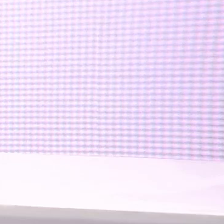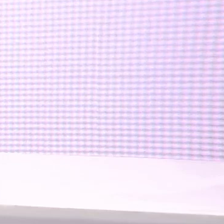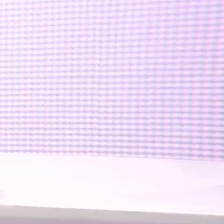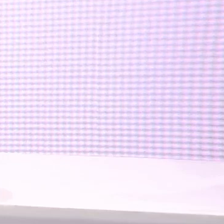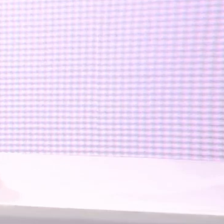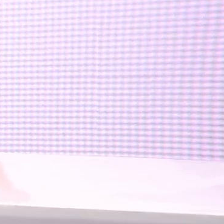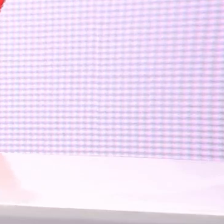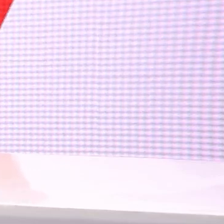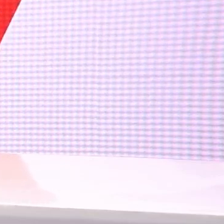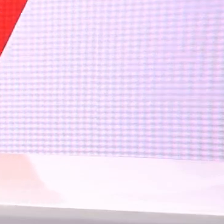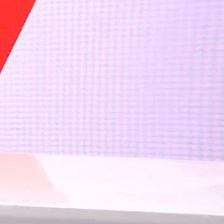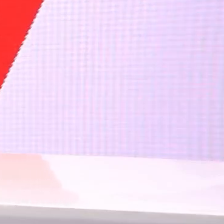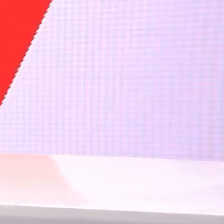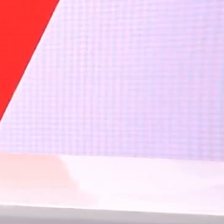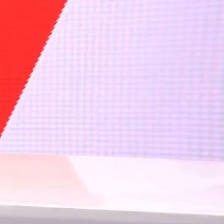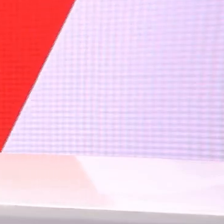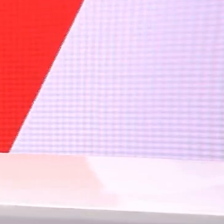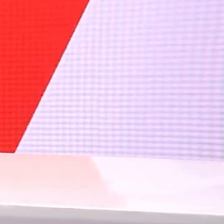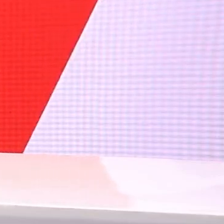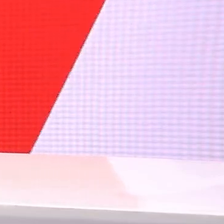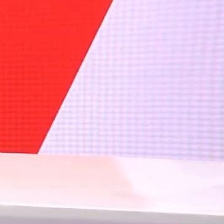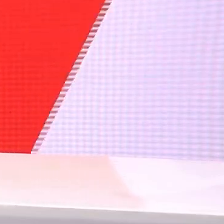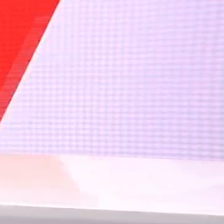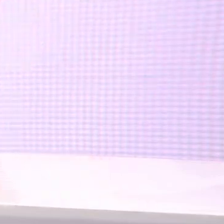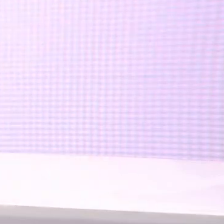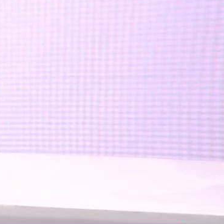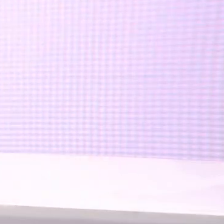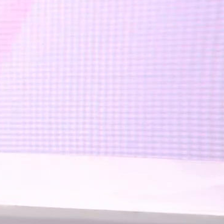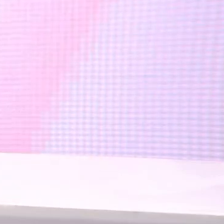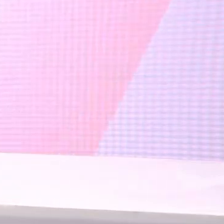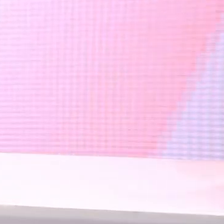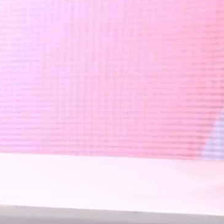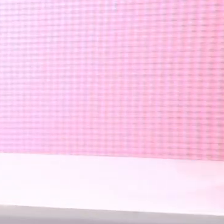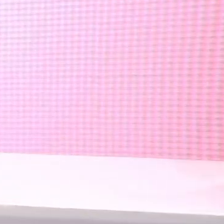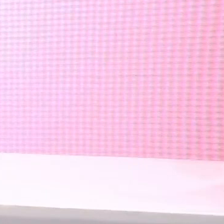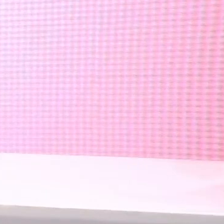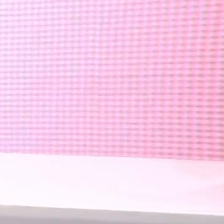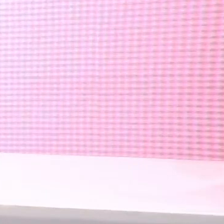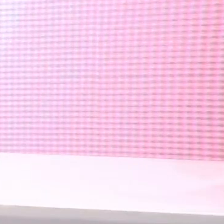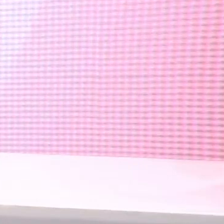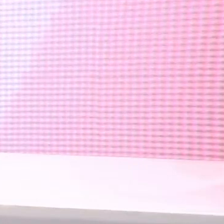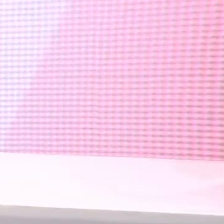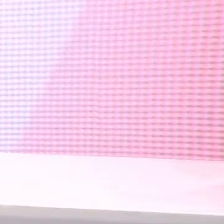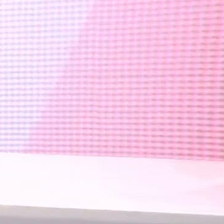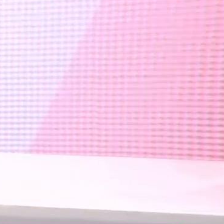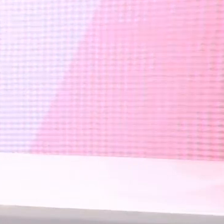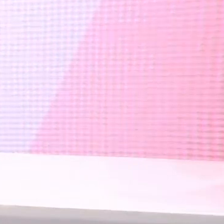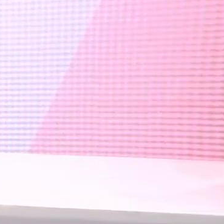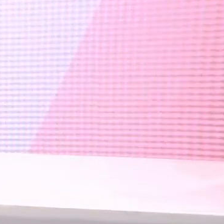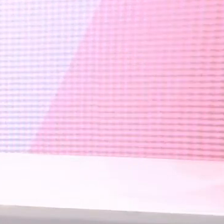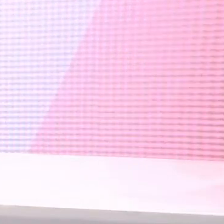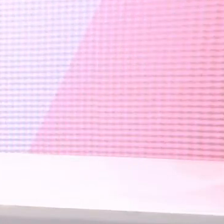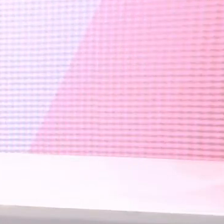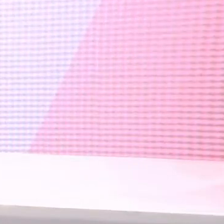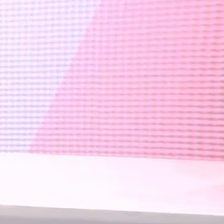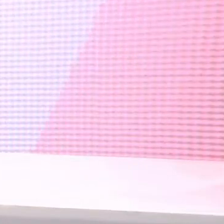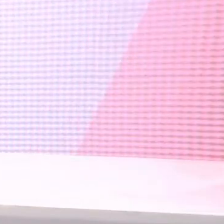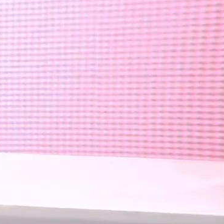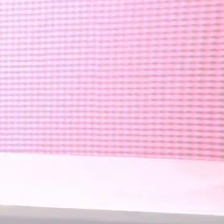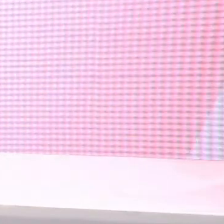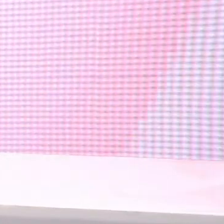mismo tiempo, comunicó que se enviará máquina pesada y personal del ejército para las labores de limpieza y apoyo a los damnificados.